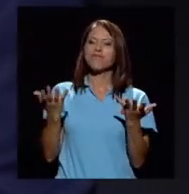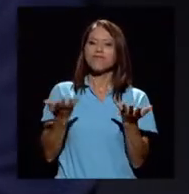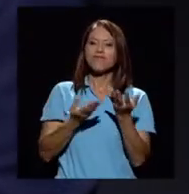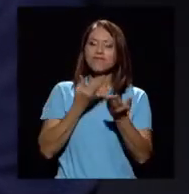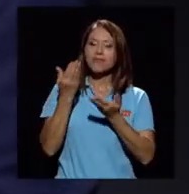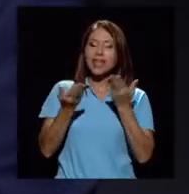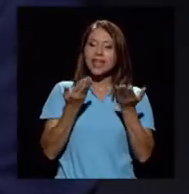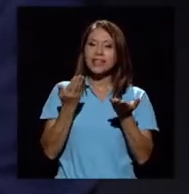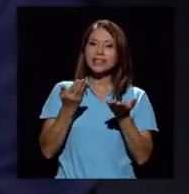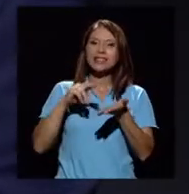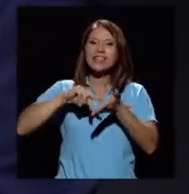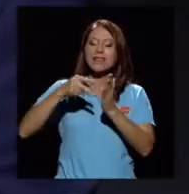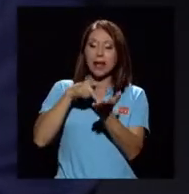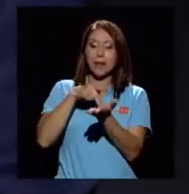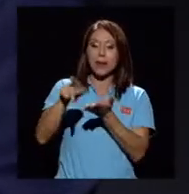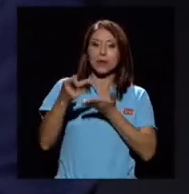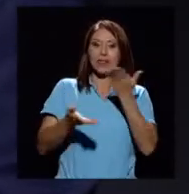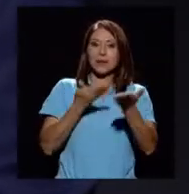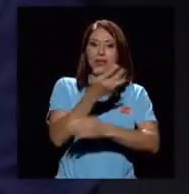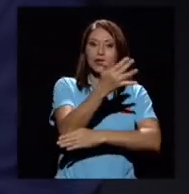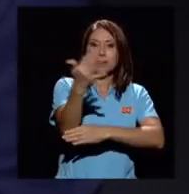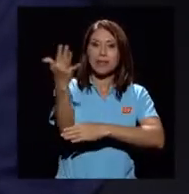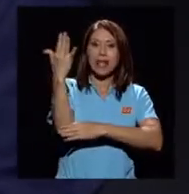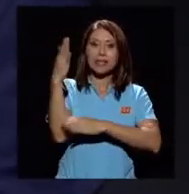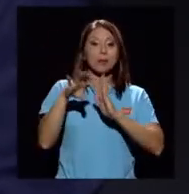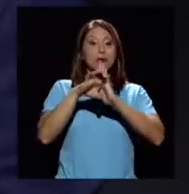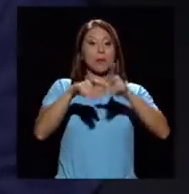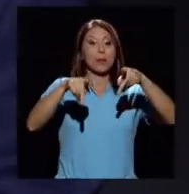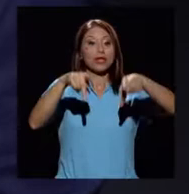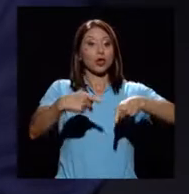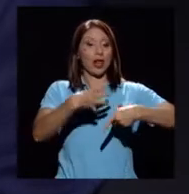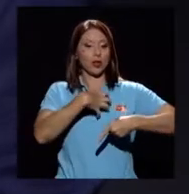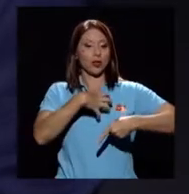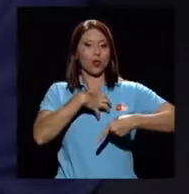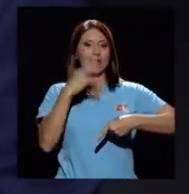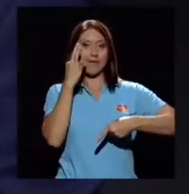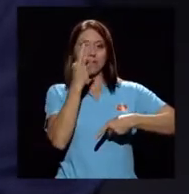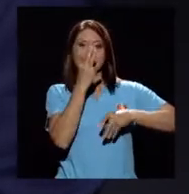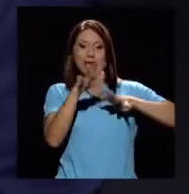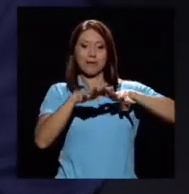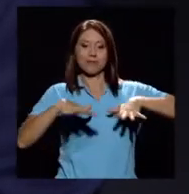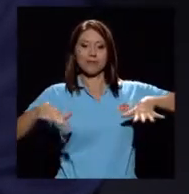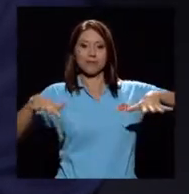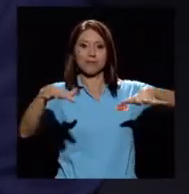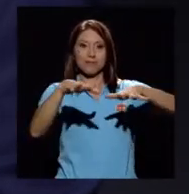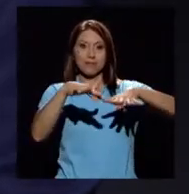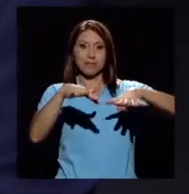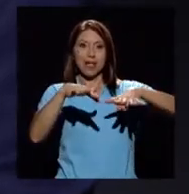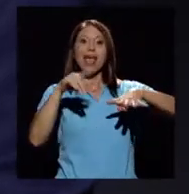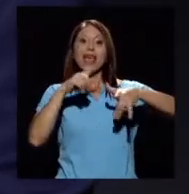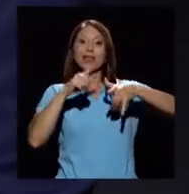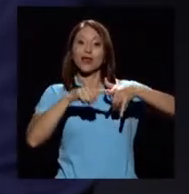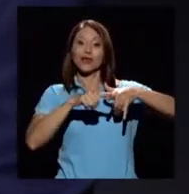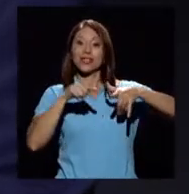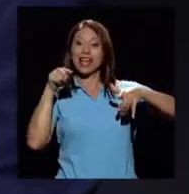en pagarle a la gente que tenía tierra, ¿verdad?, para que conservara su